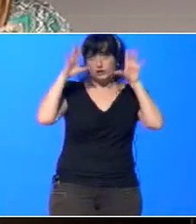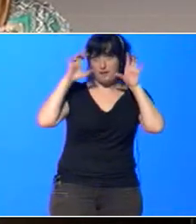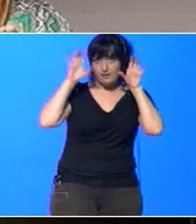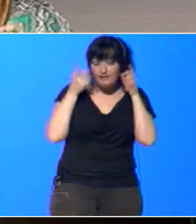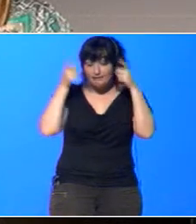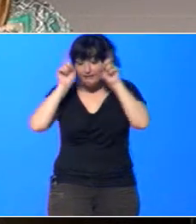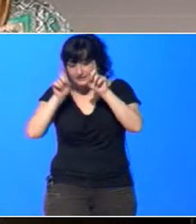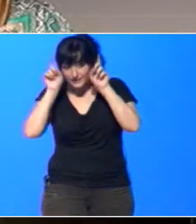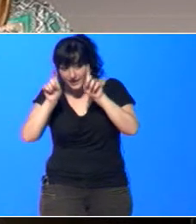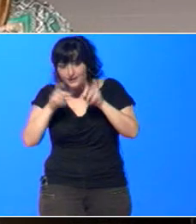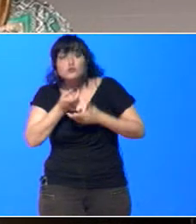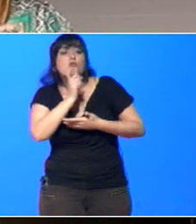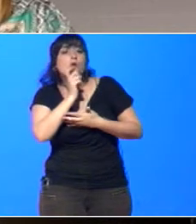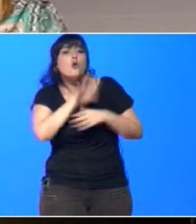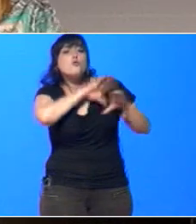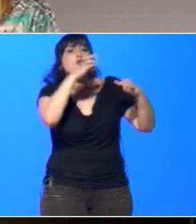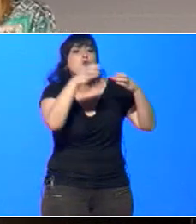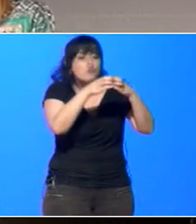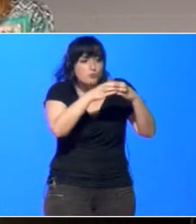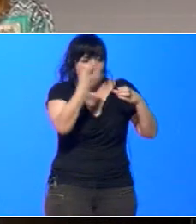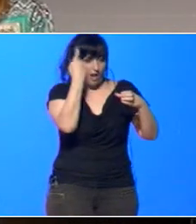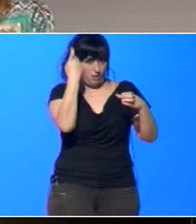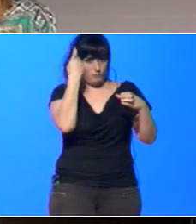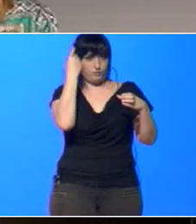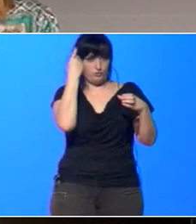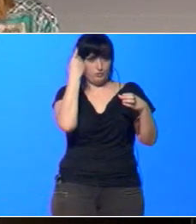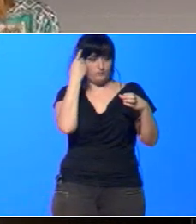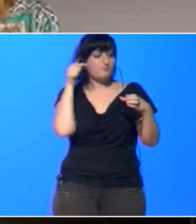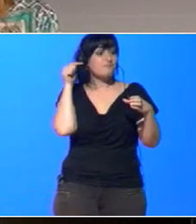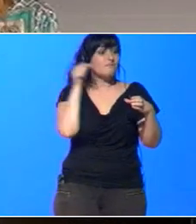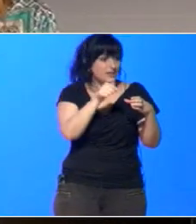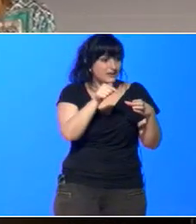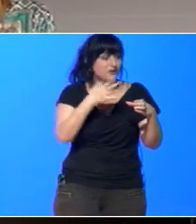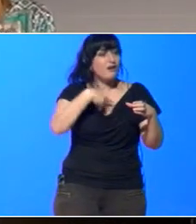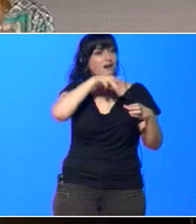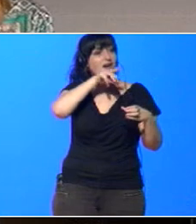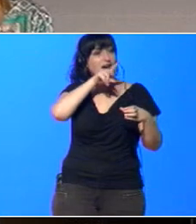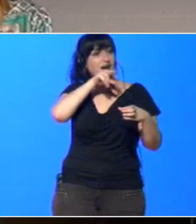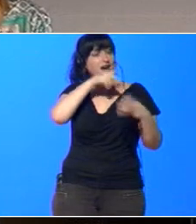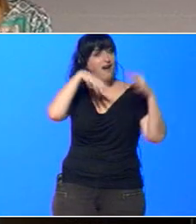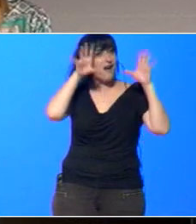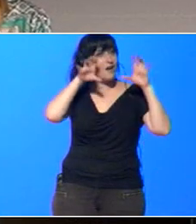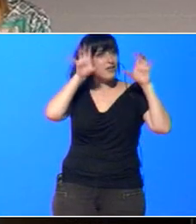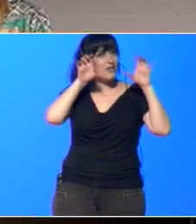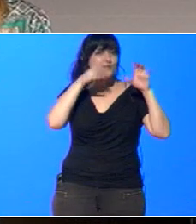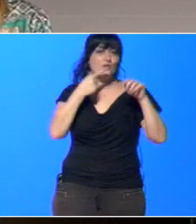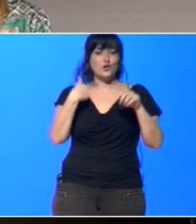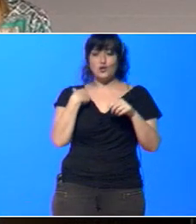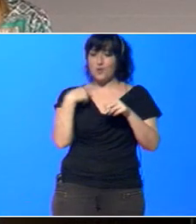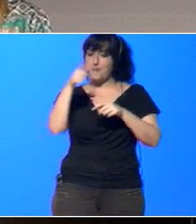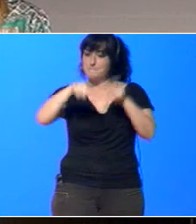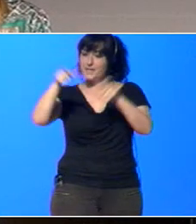grupo de alumnos. Es ahí donde yo aprendo a hablar porque tengo un contexto de hablantes que me